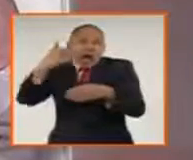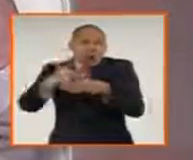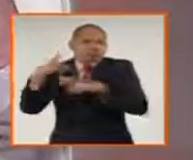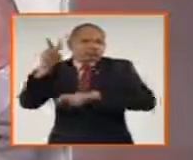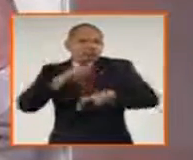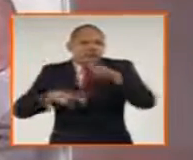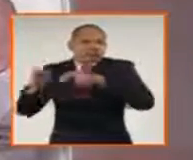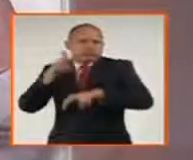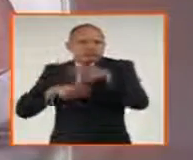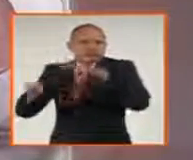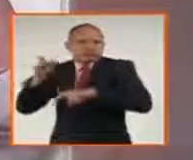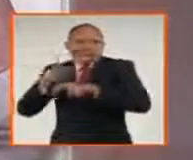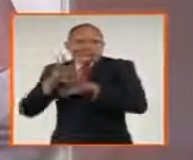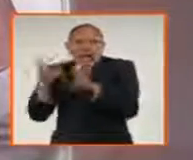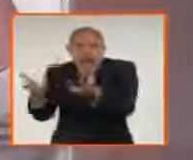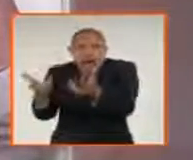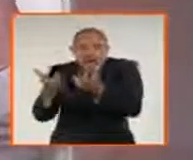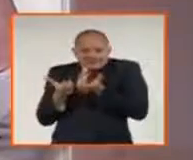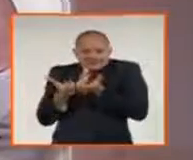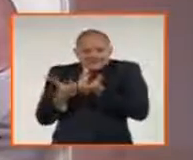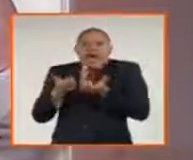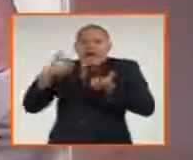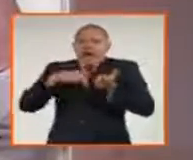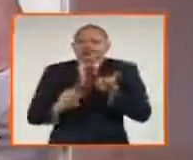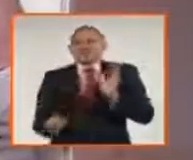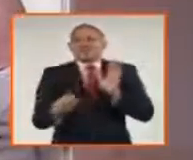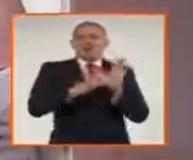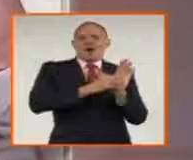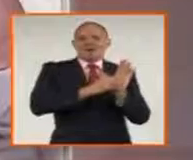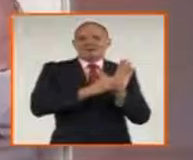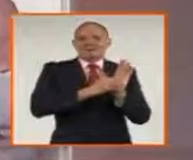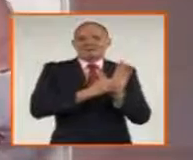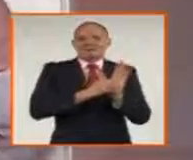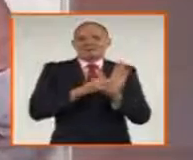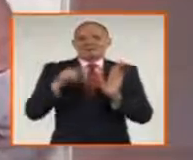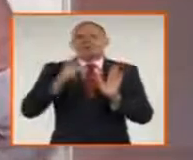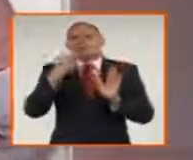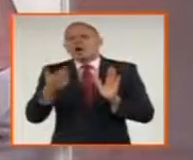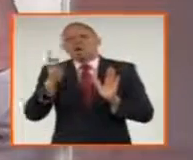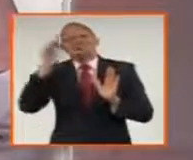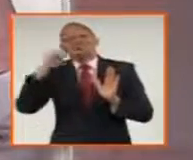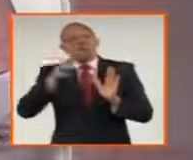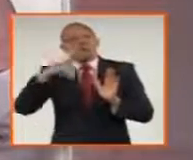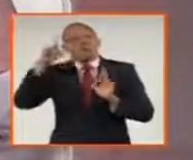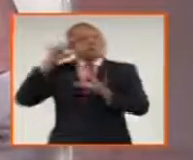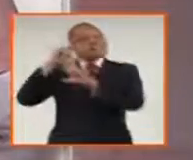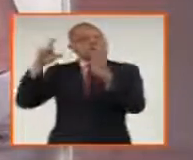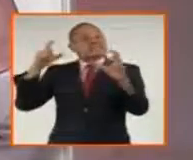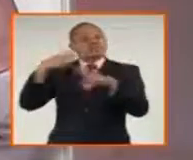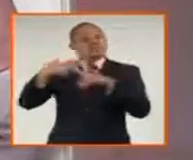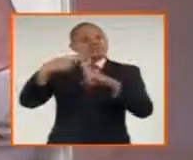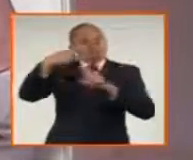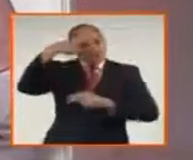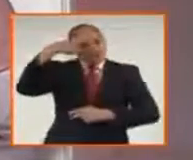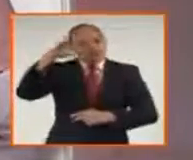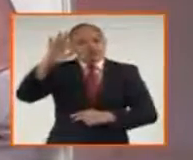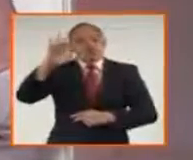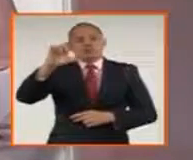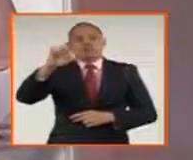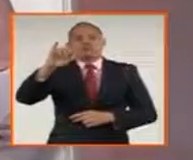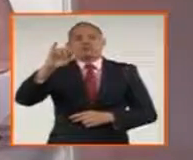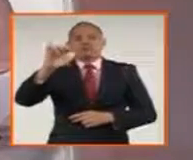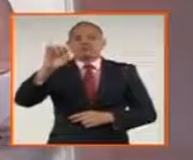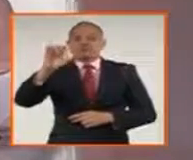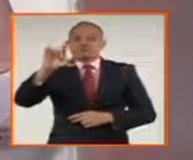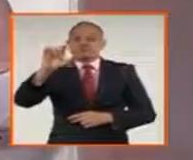por ejemplo, la sociología. La sociología nos dice cómo está moviéndose la sociedad cubana y